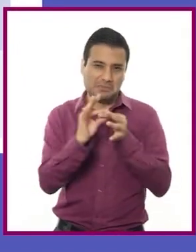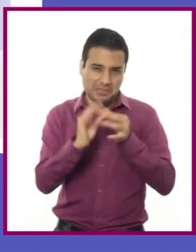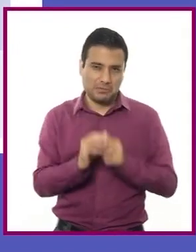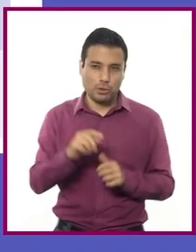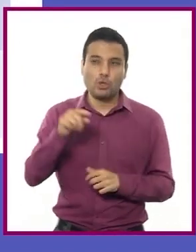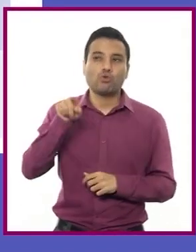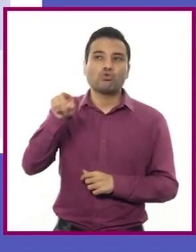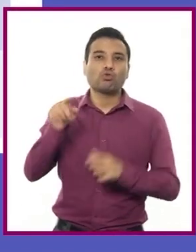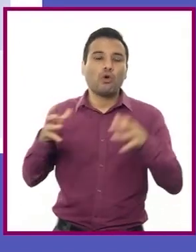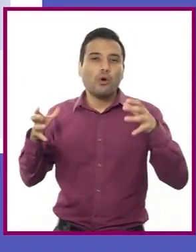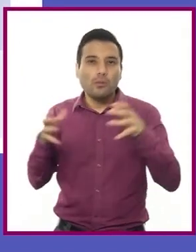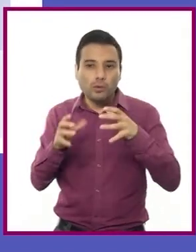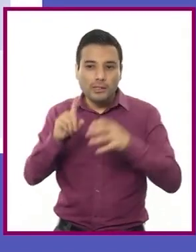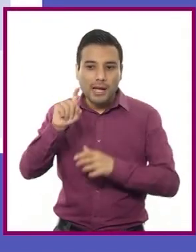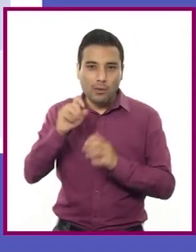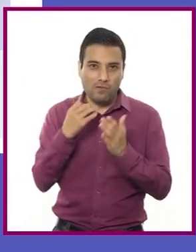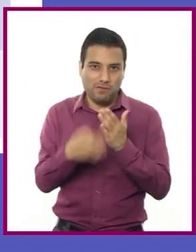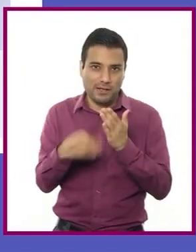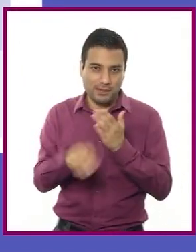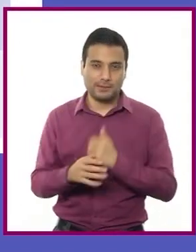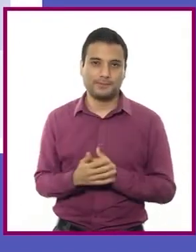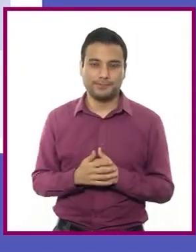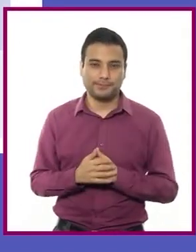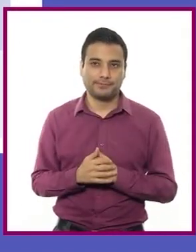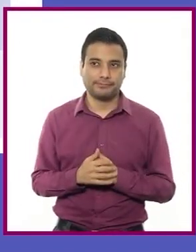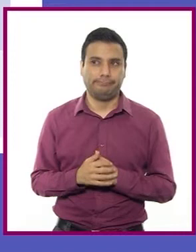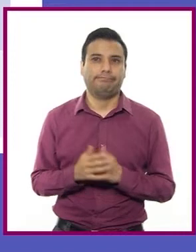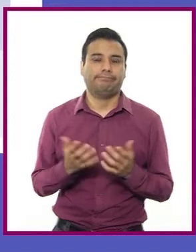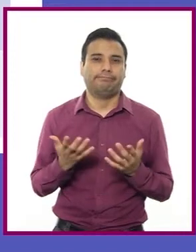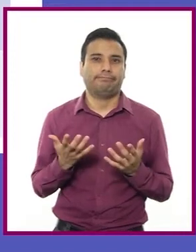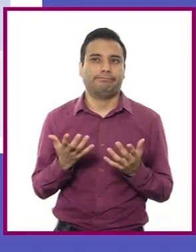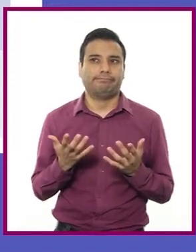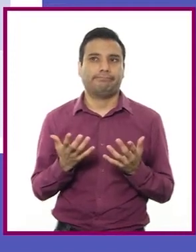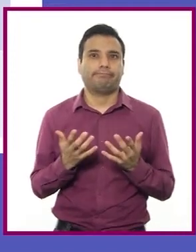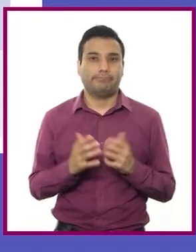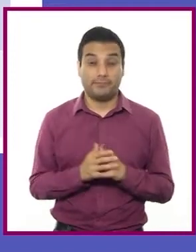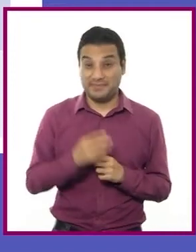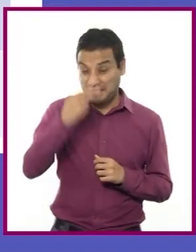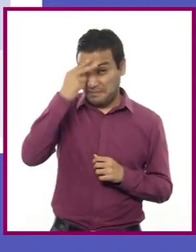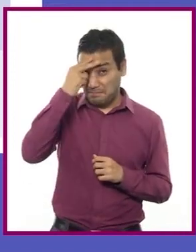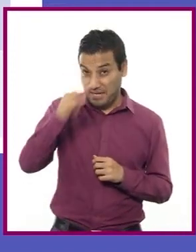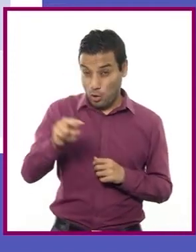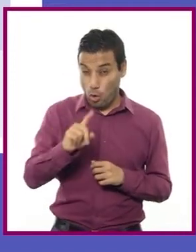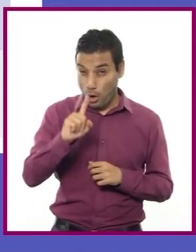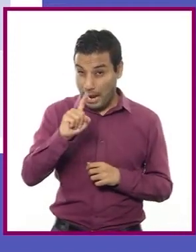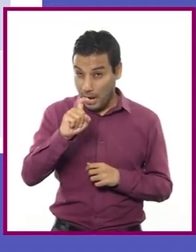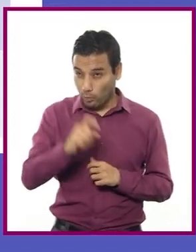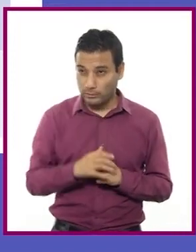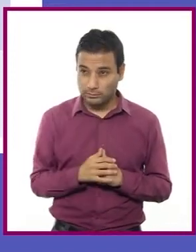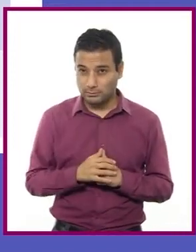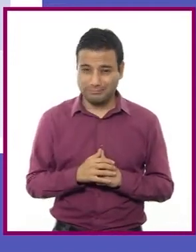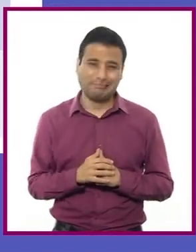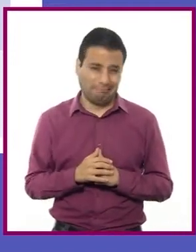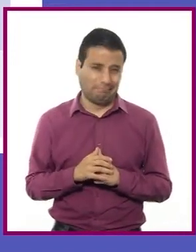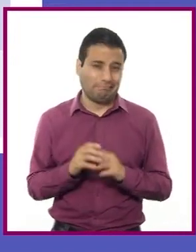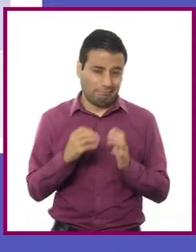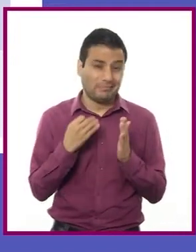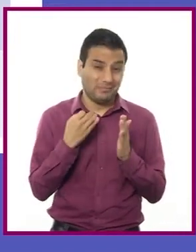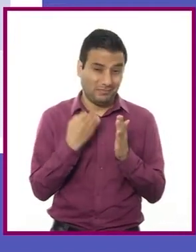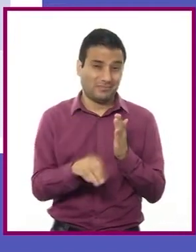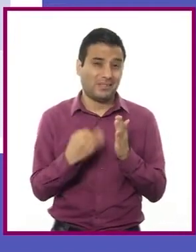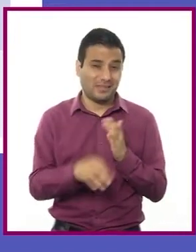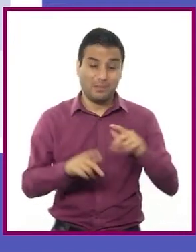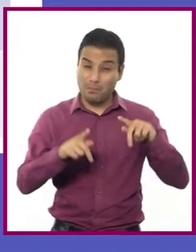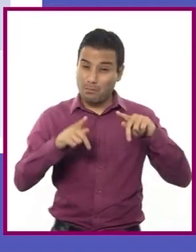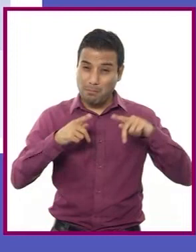de agua en su localidad. Los recursos hídricos en México son escasos para abastecer a toda